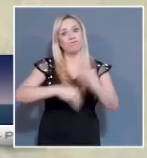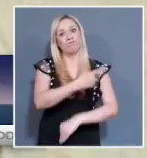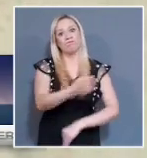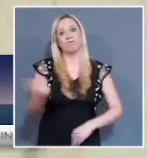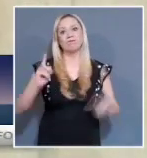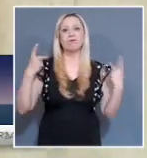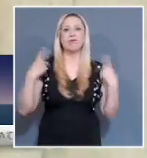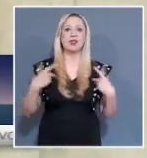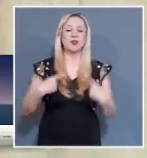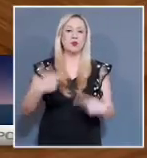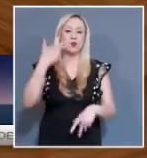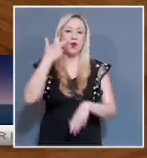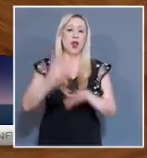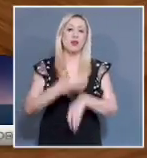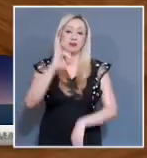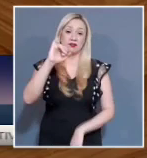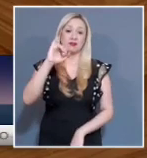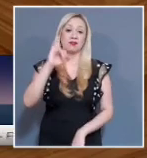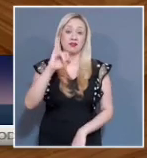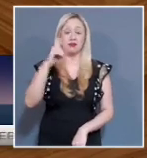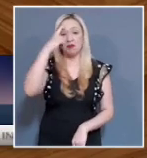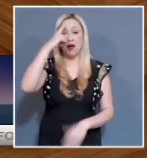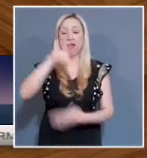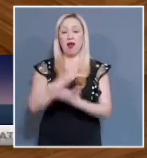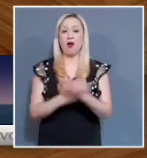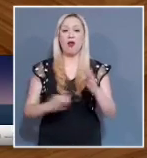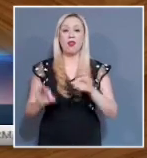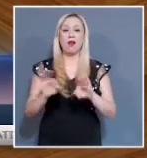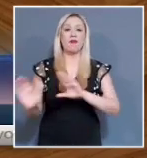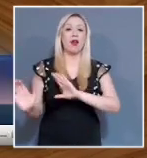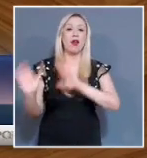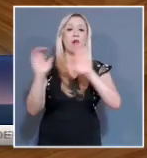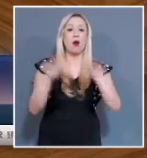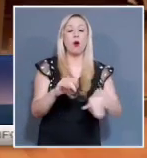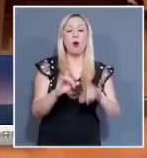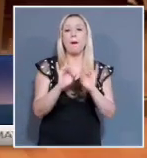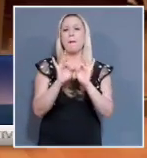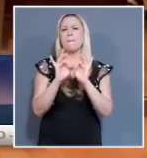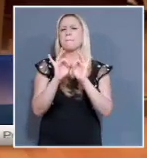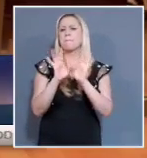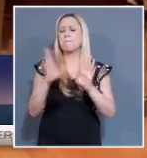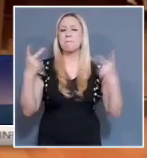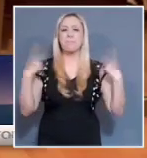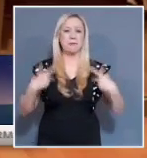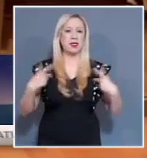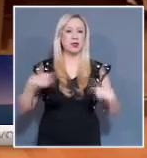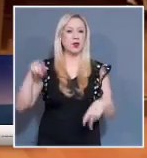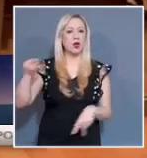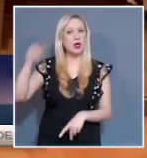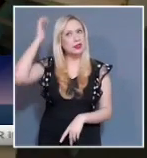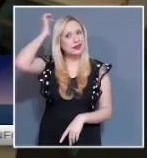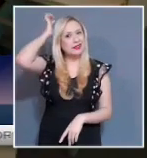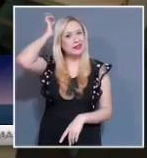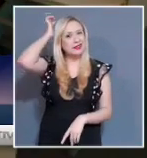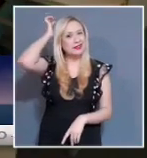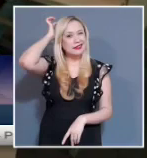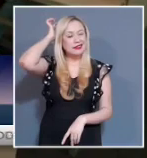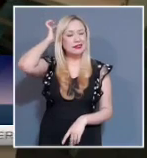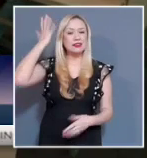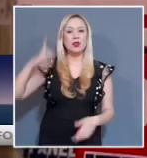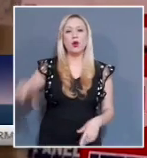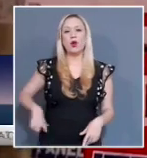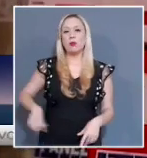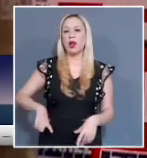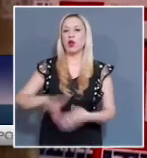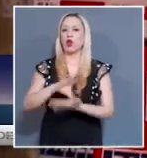la relación de trabajo y de la condena cuando existan indicios de que una persona fue contratada por el estado quien se beneficia